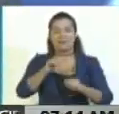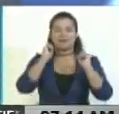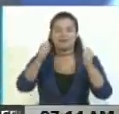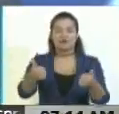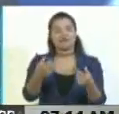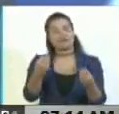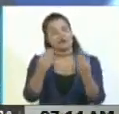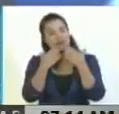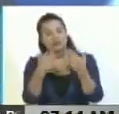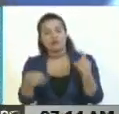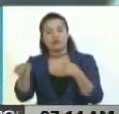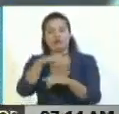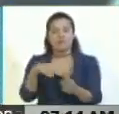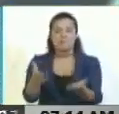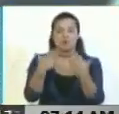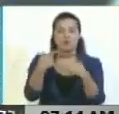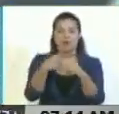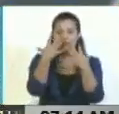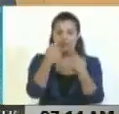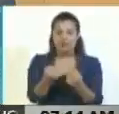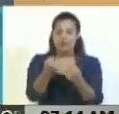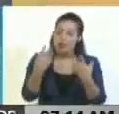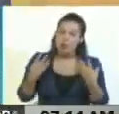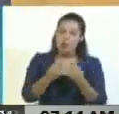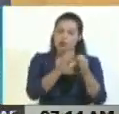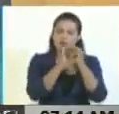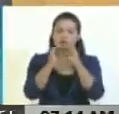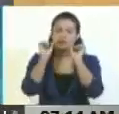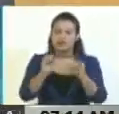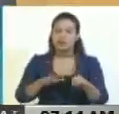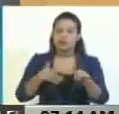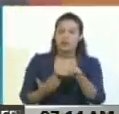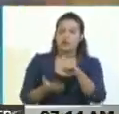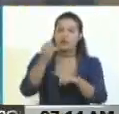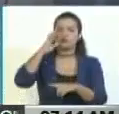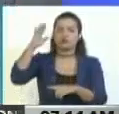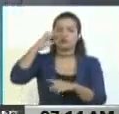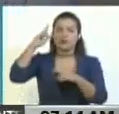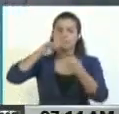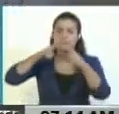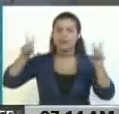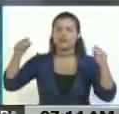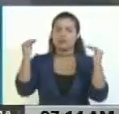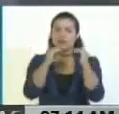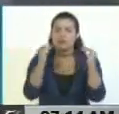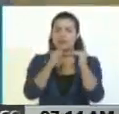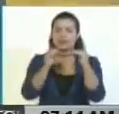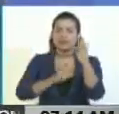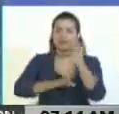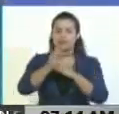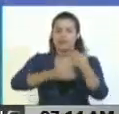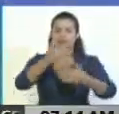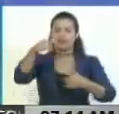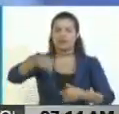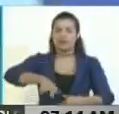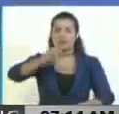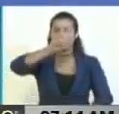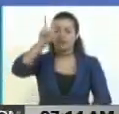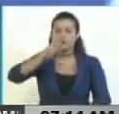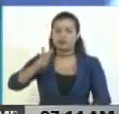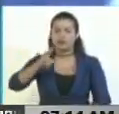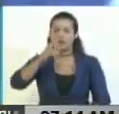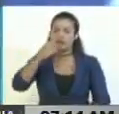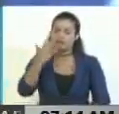Infinitas gracias por su apoyo y comprensión. Juntos alcanzaremos los sueños de paz, igualdad y prosperidad de esta Venezuela